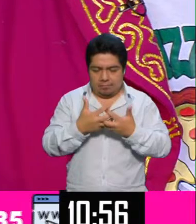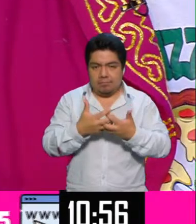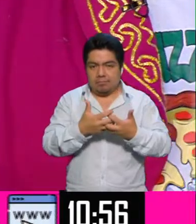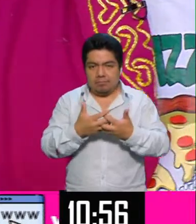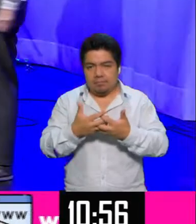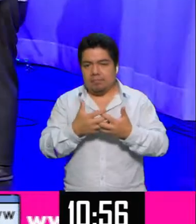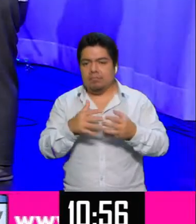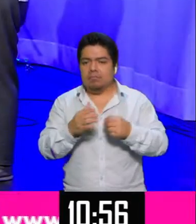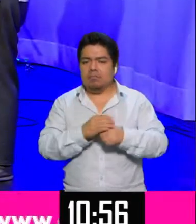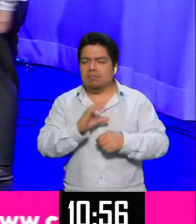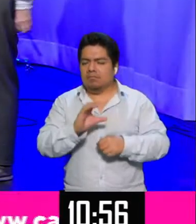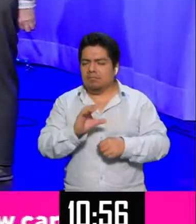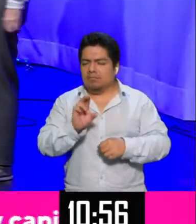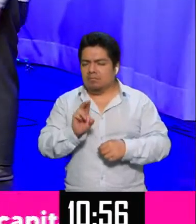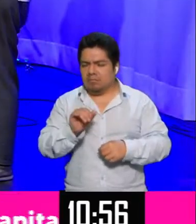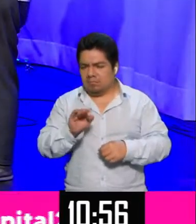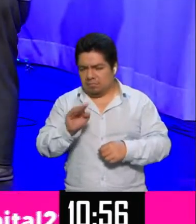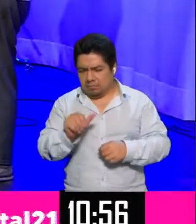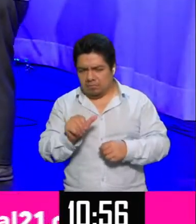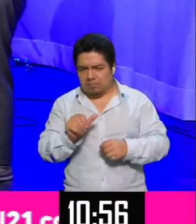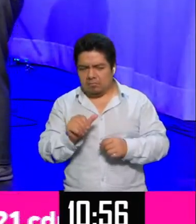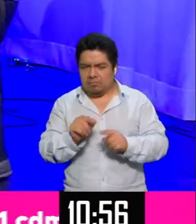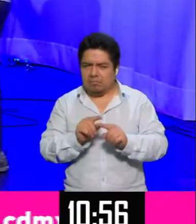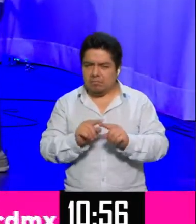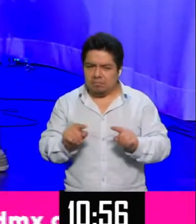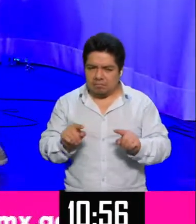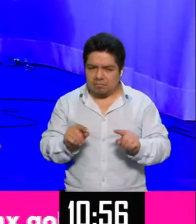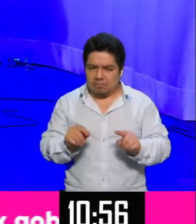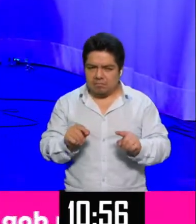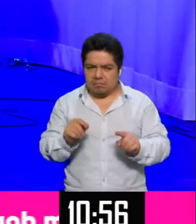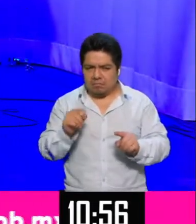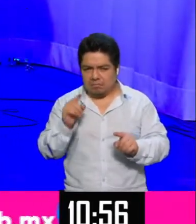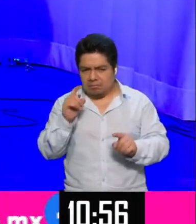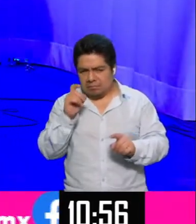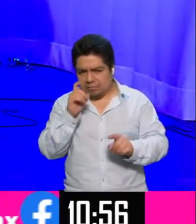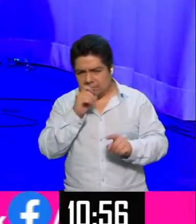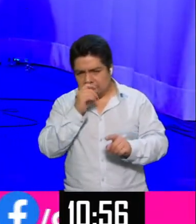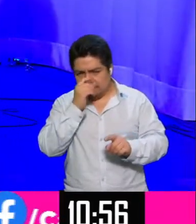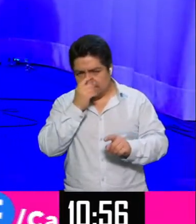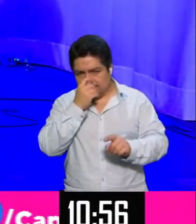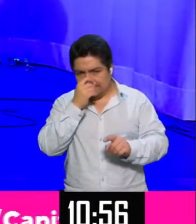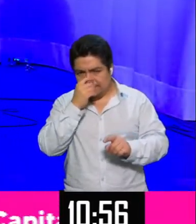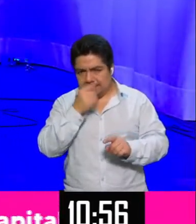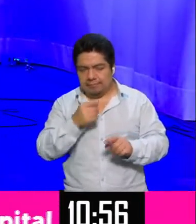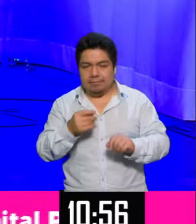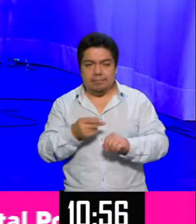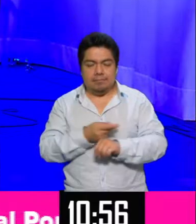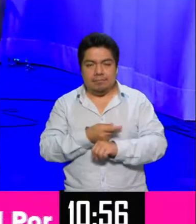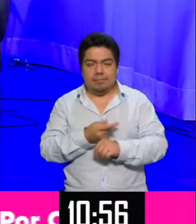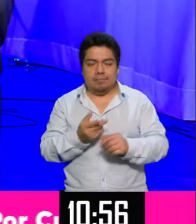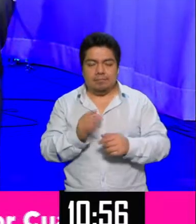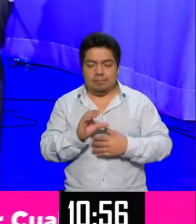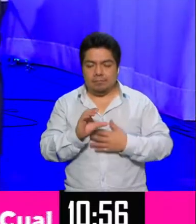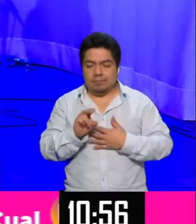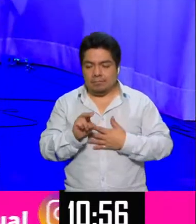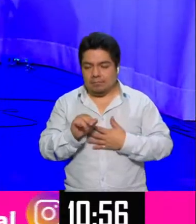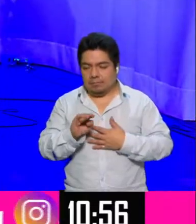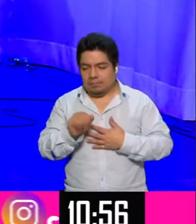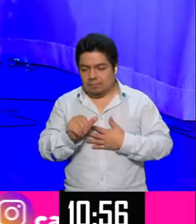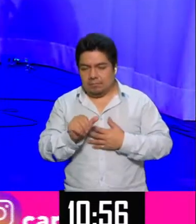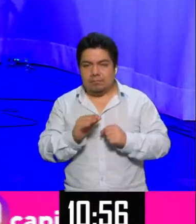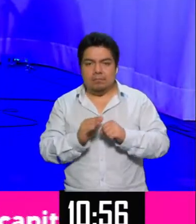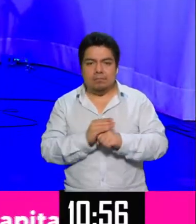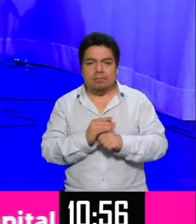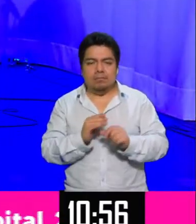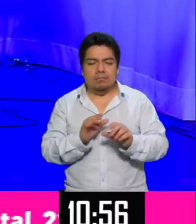¿por qué la cumbia así? O sea, si es una cumbia distinta. En este Ay, caso, papá, en este te vas caso a cumbia, llevar, no me quiero En este caso cumbia, pero ¿de dónde viene